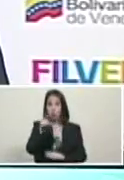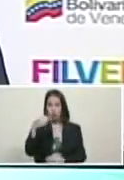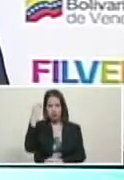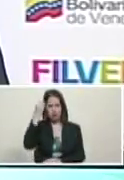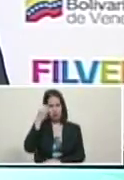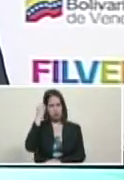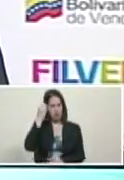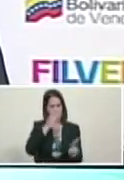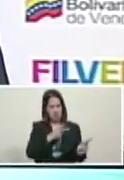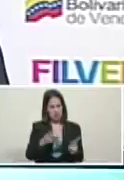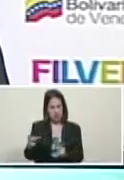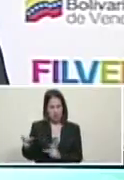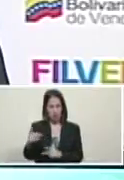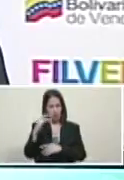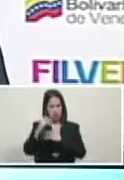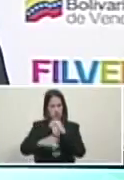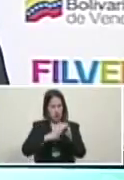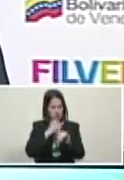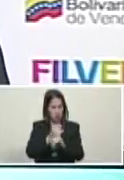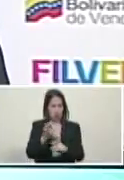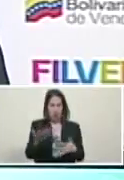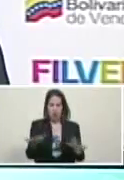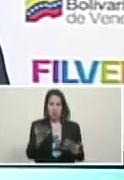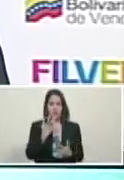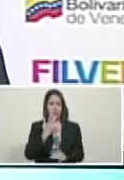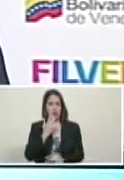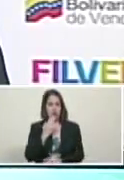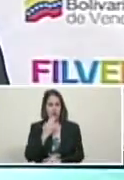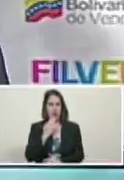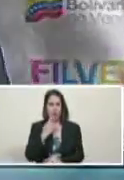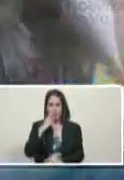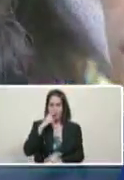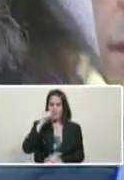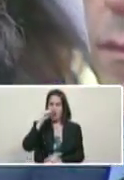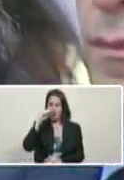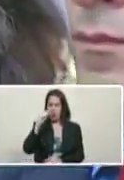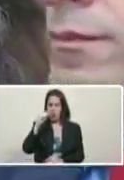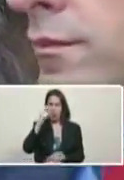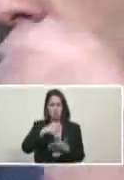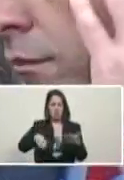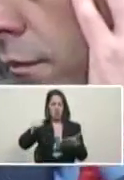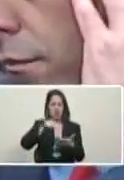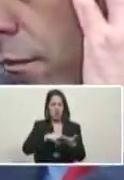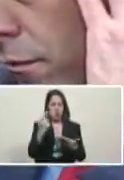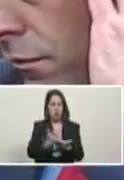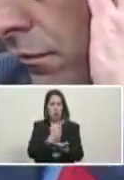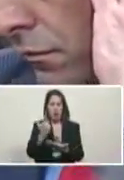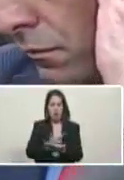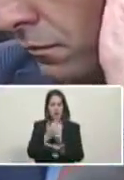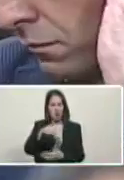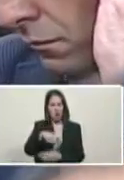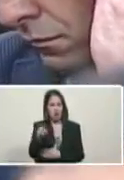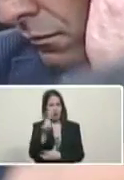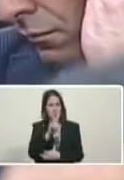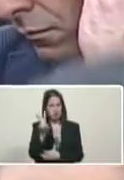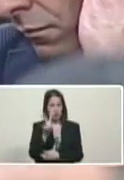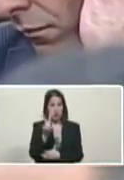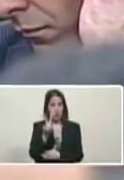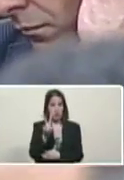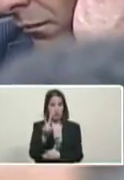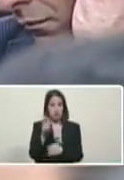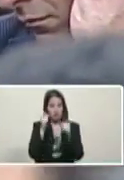invitados internacionales, que Nicolás Maduro prohibiera la circulación de un libro en Venezuela? ¿Se